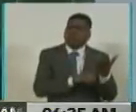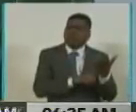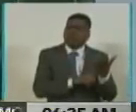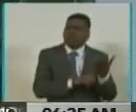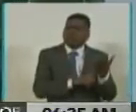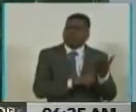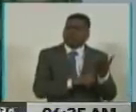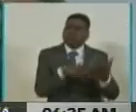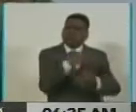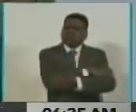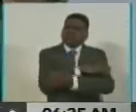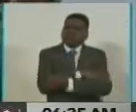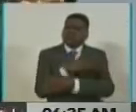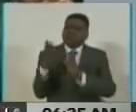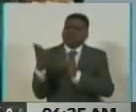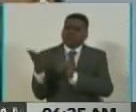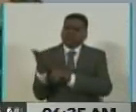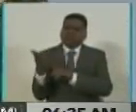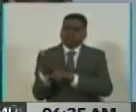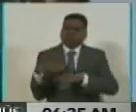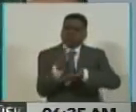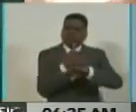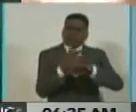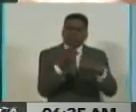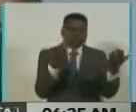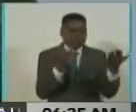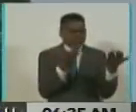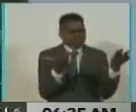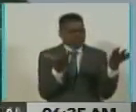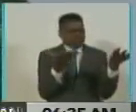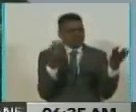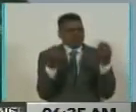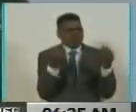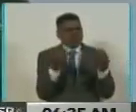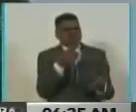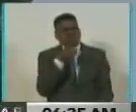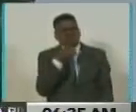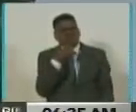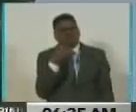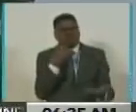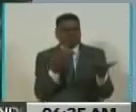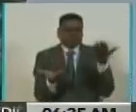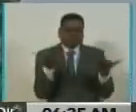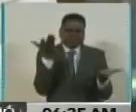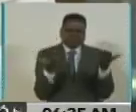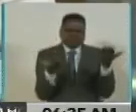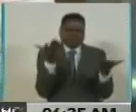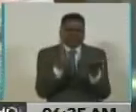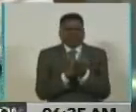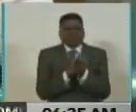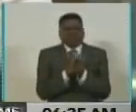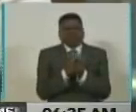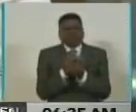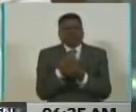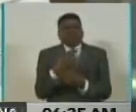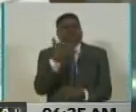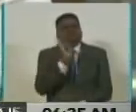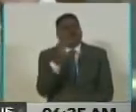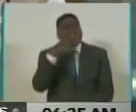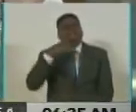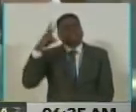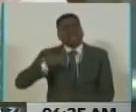favorece al gobierno. Entonces tú dices, bueno, ¿dónde hicieron este sondeo? ¿Cómo formularon las preguntas? Hablando de esas realidades, Mariclin, ¿existe una verdadera